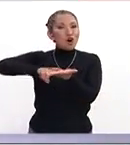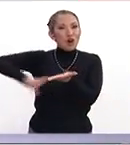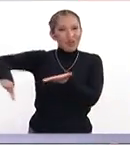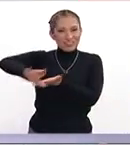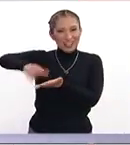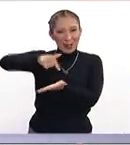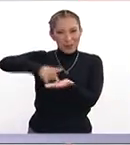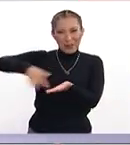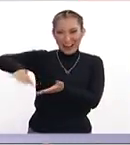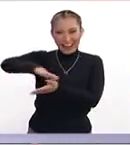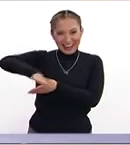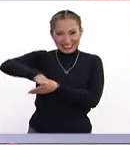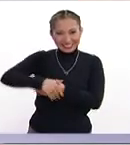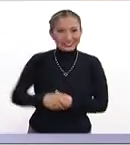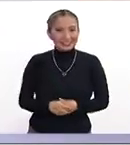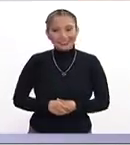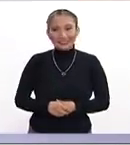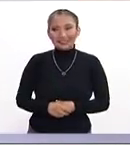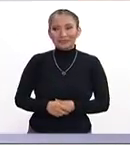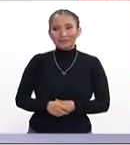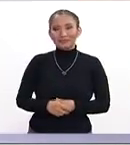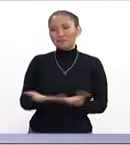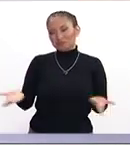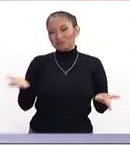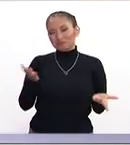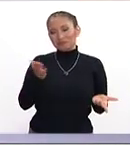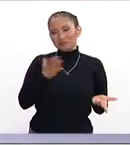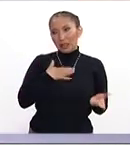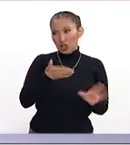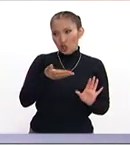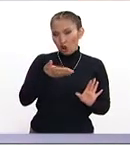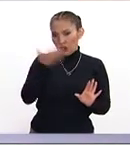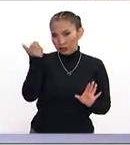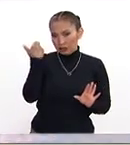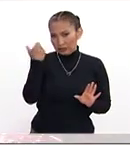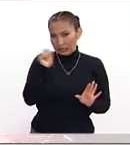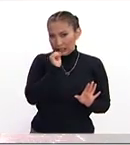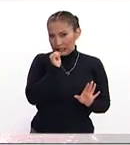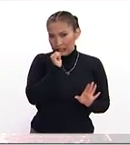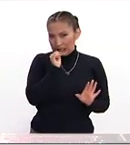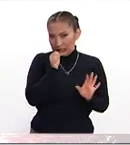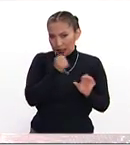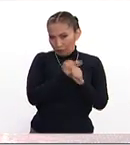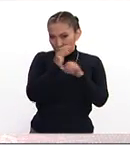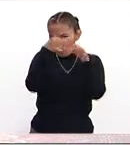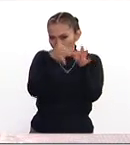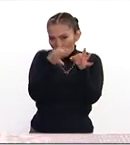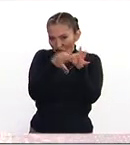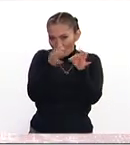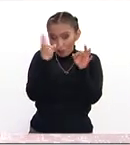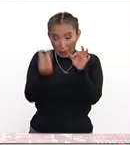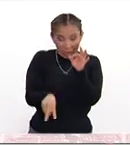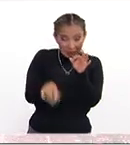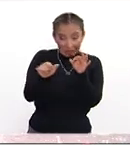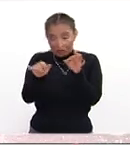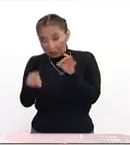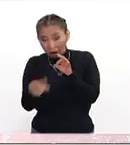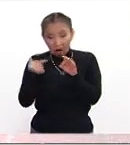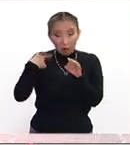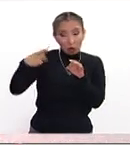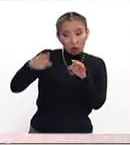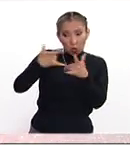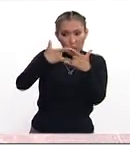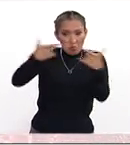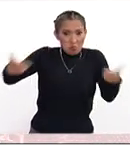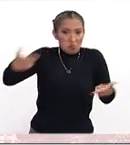Ciudad de México. Bueno, eso es, no sé si es, no tengo el dato, digamos, como cierto, forma parte sí de su